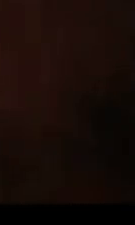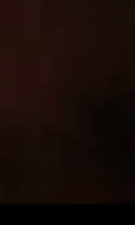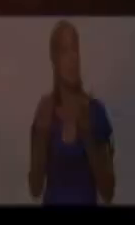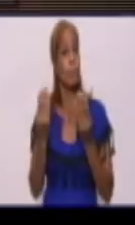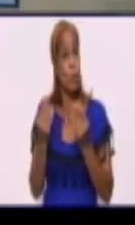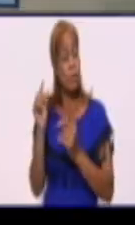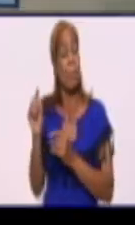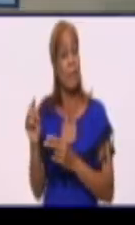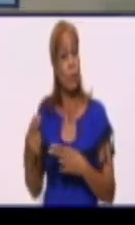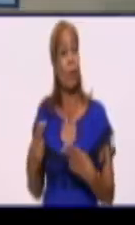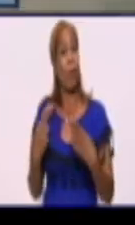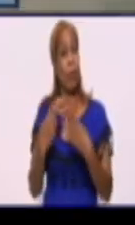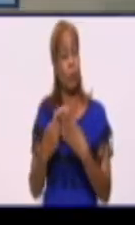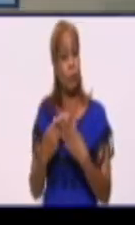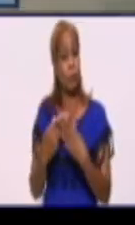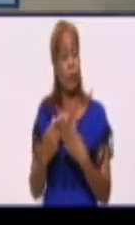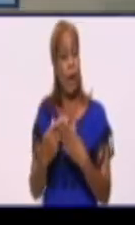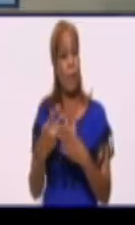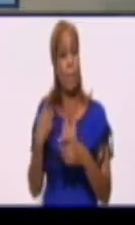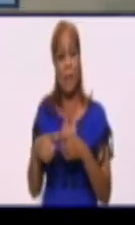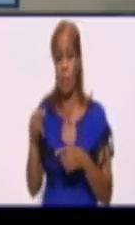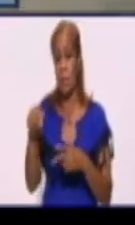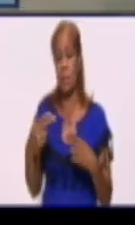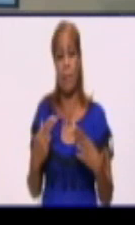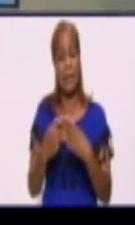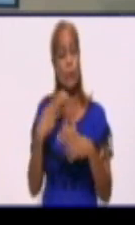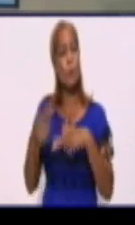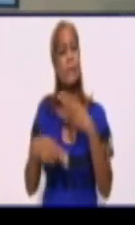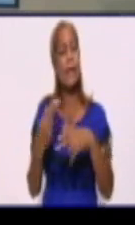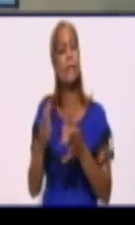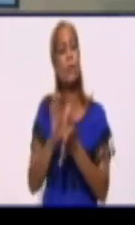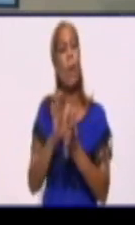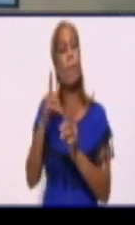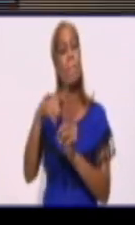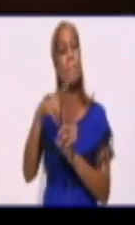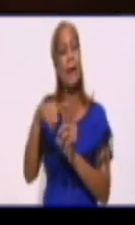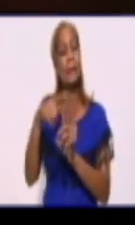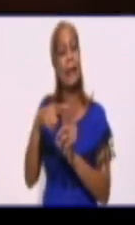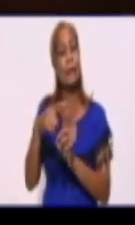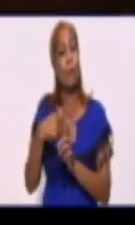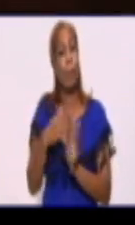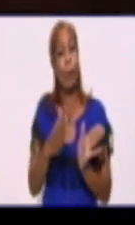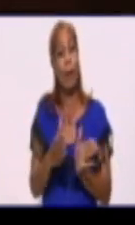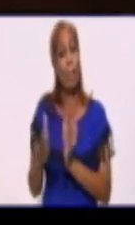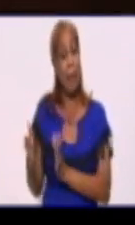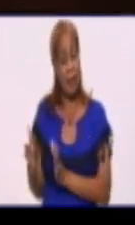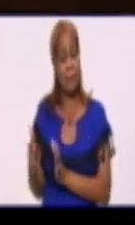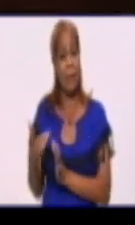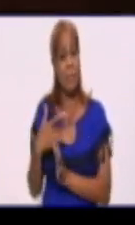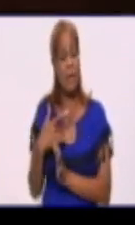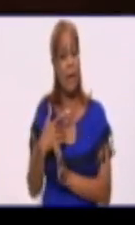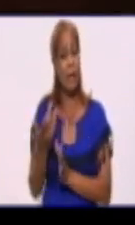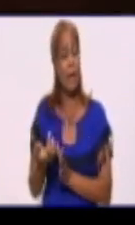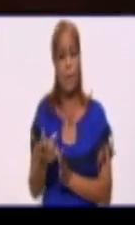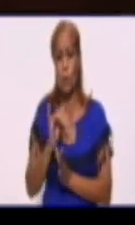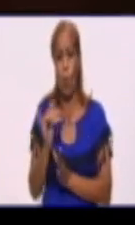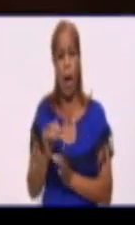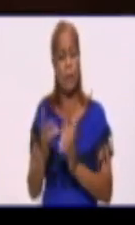concursantes en el evento Nariz Roja celebrado en Matanzas y por la pandemia que ahora es online.